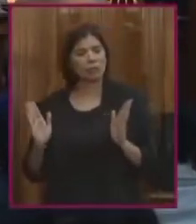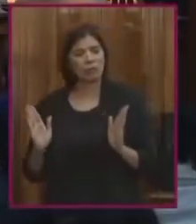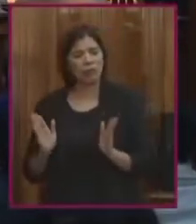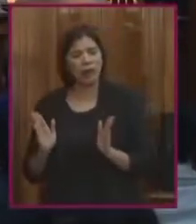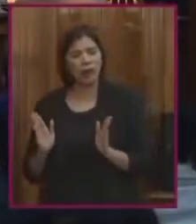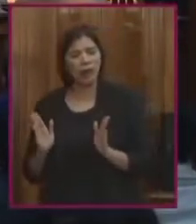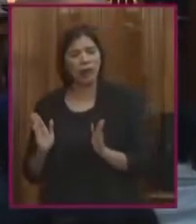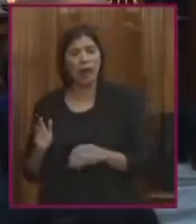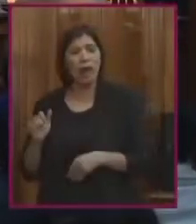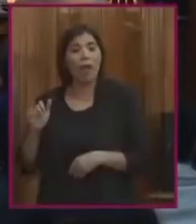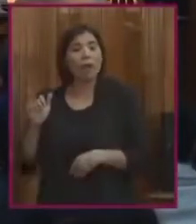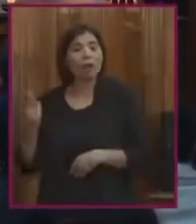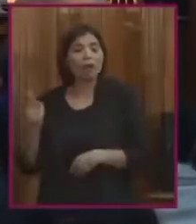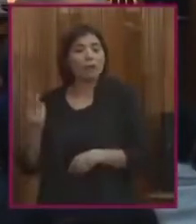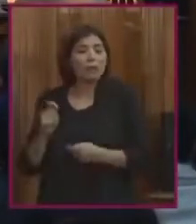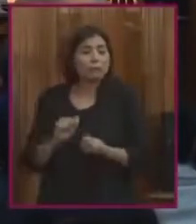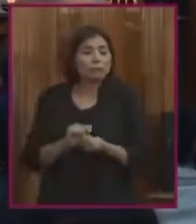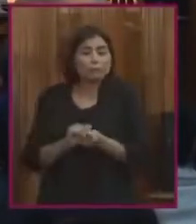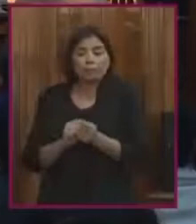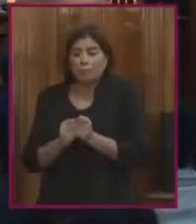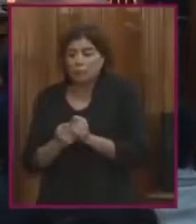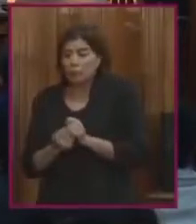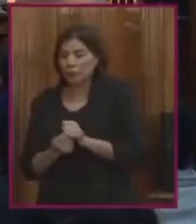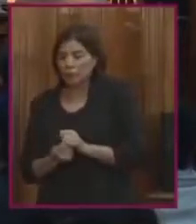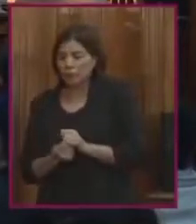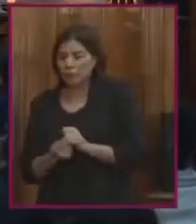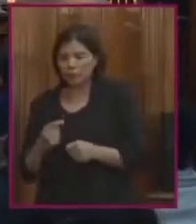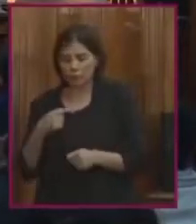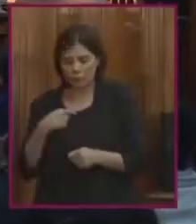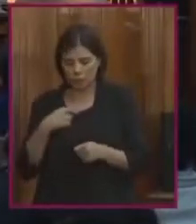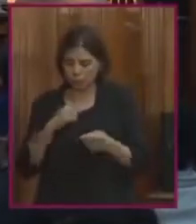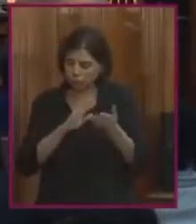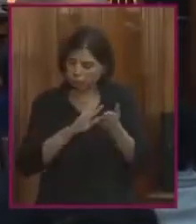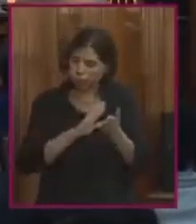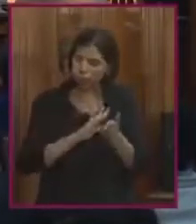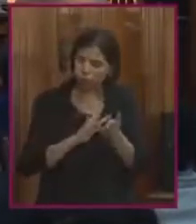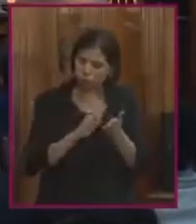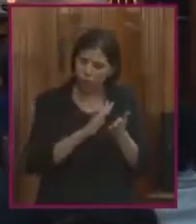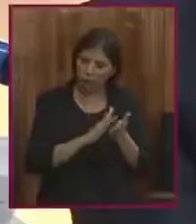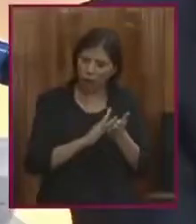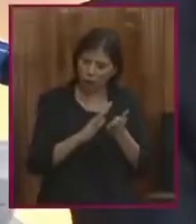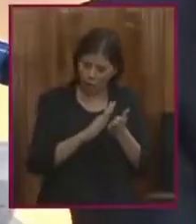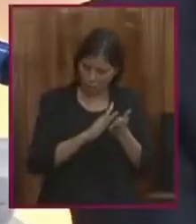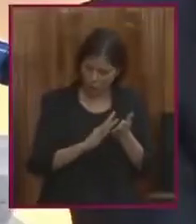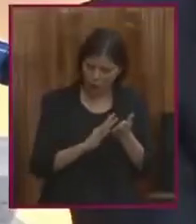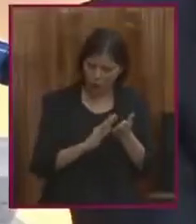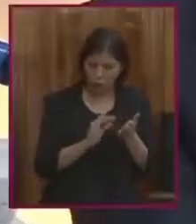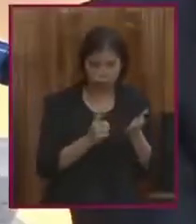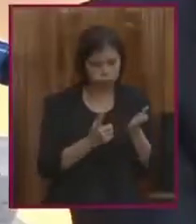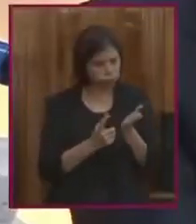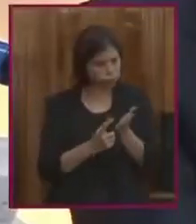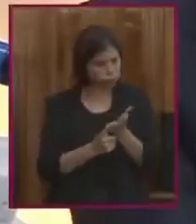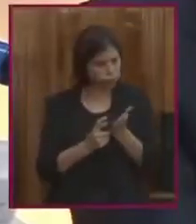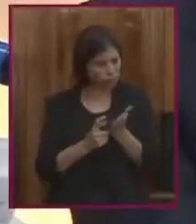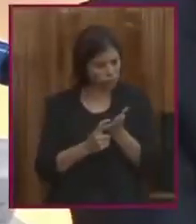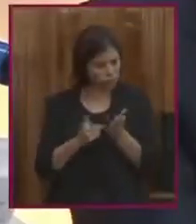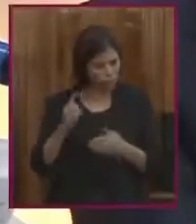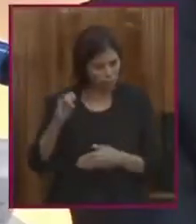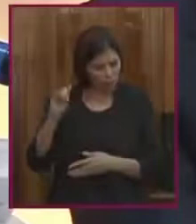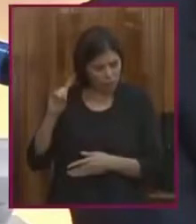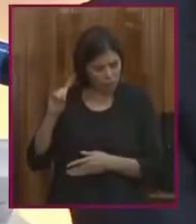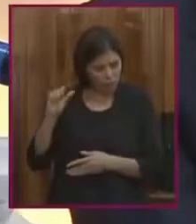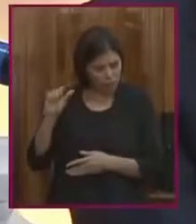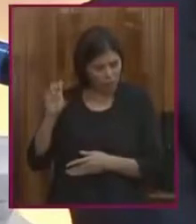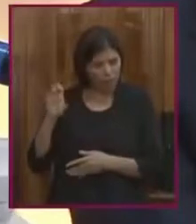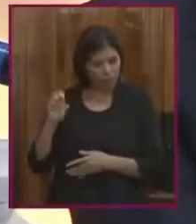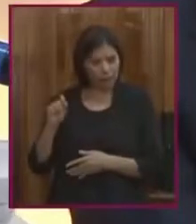esas transformaciones. Leo textual de un texto de didáctica y currículum que